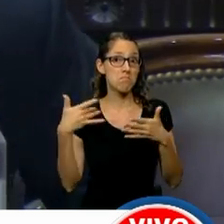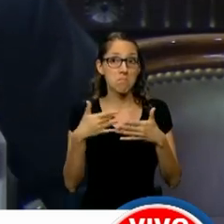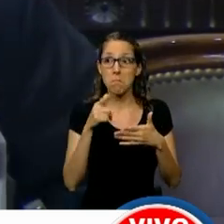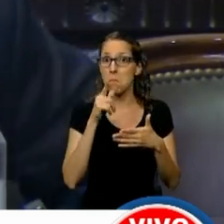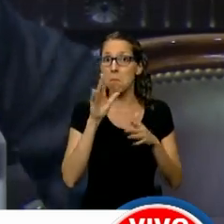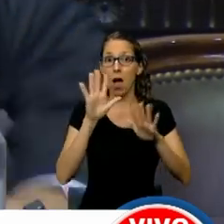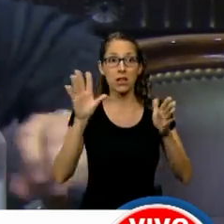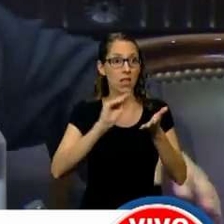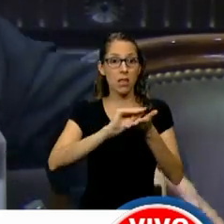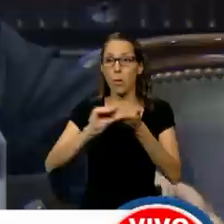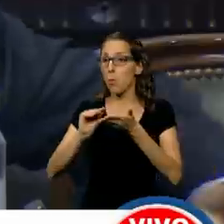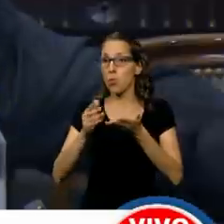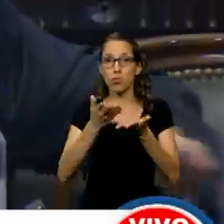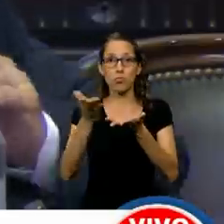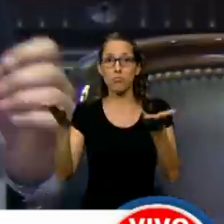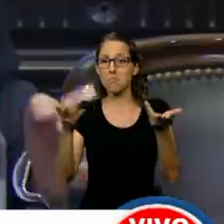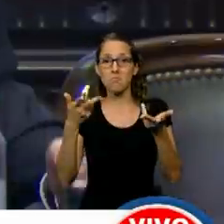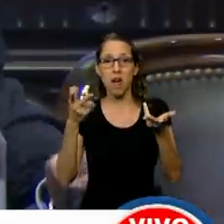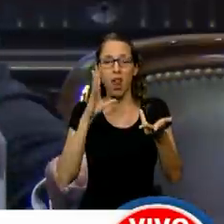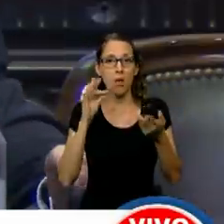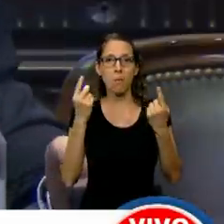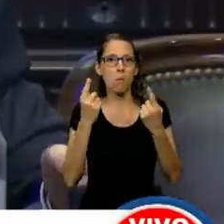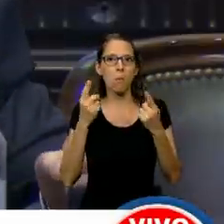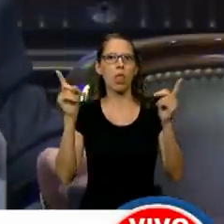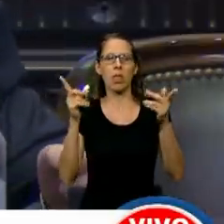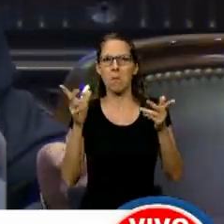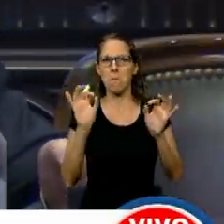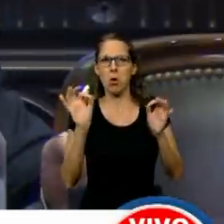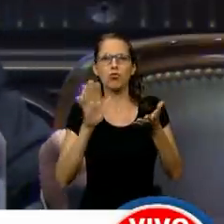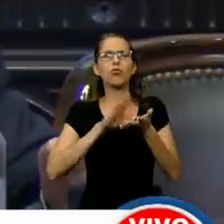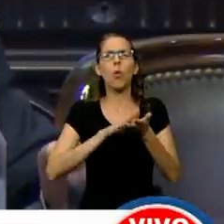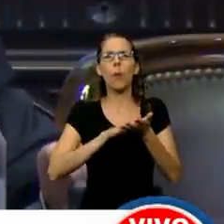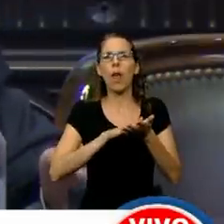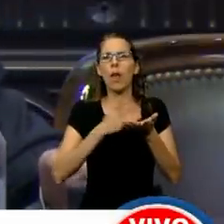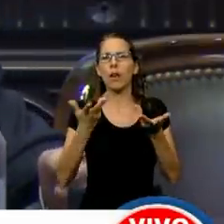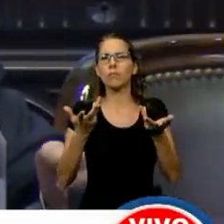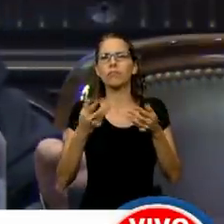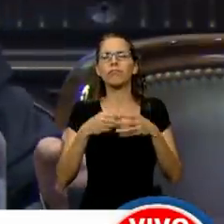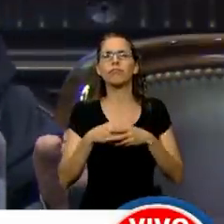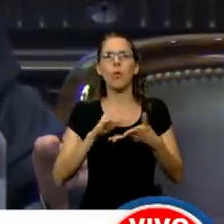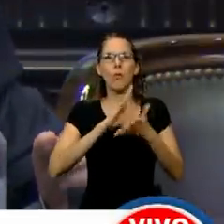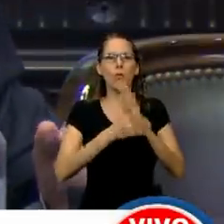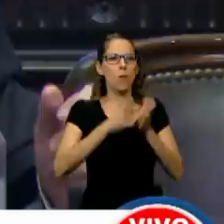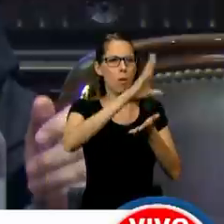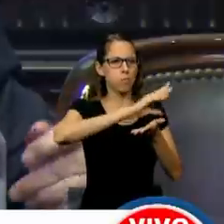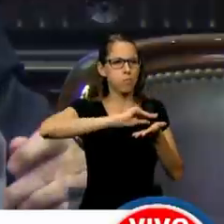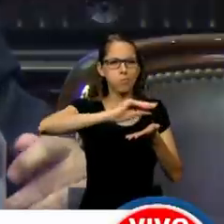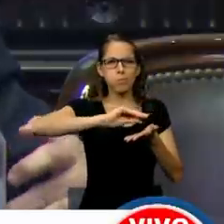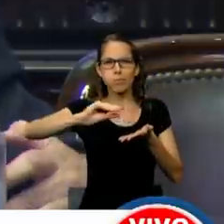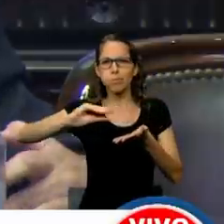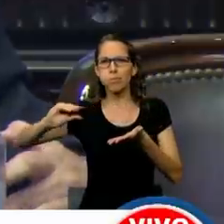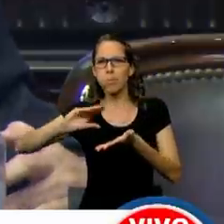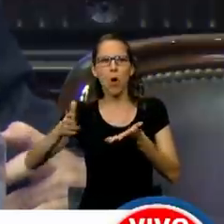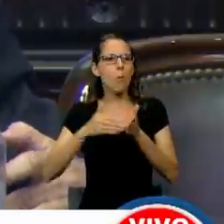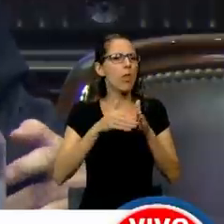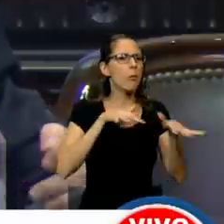marco diferencias entre las distintas jurisdicciones en la distribución de los recursos según